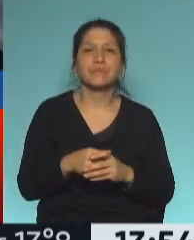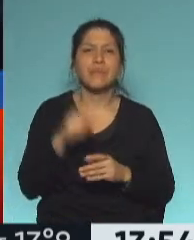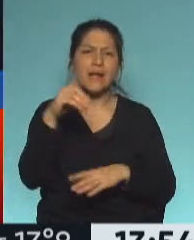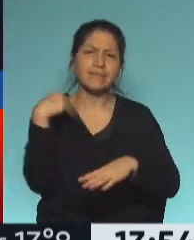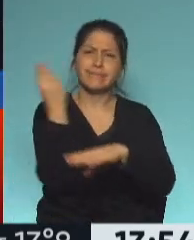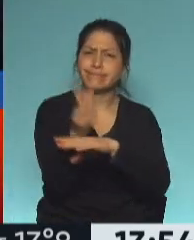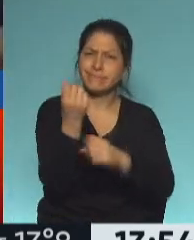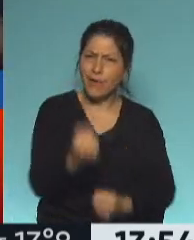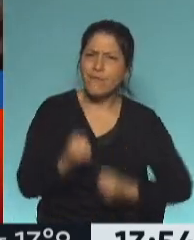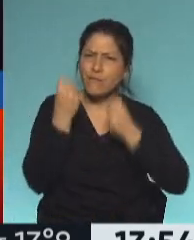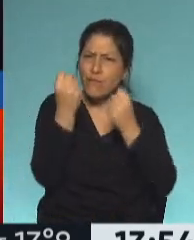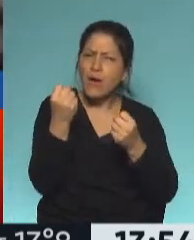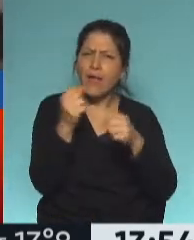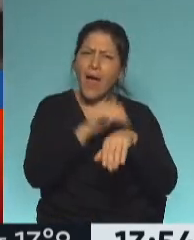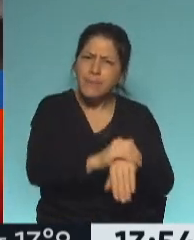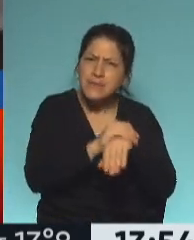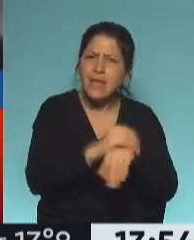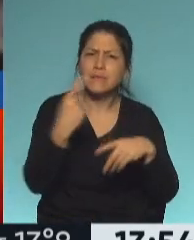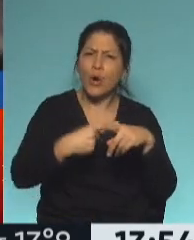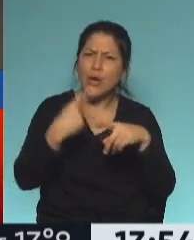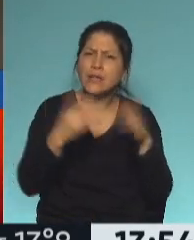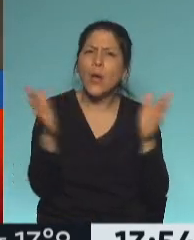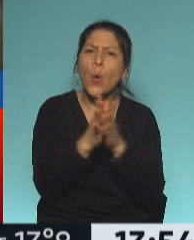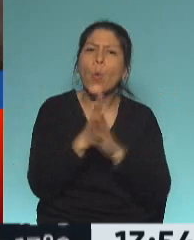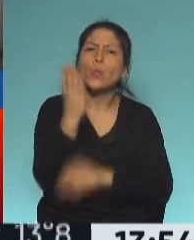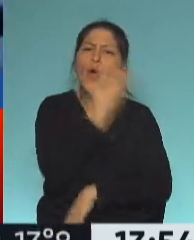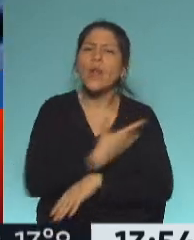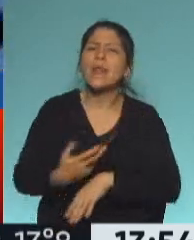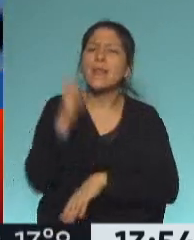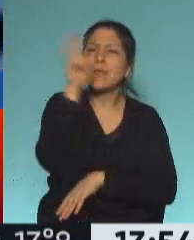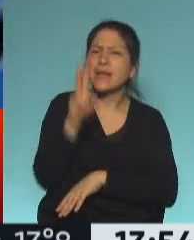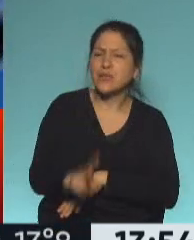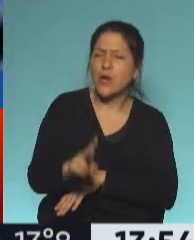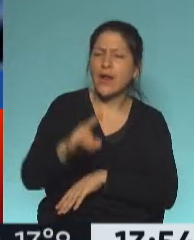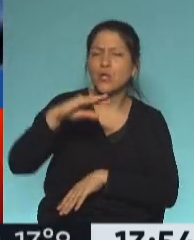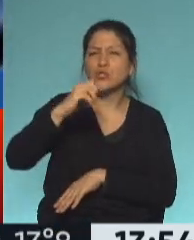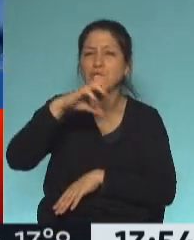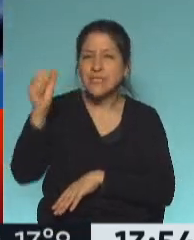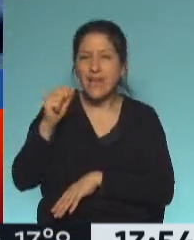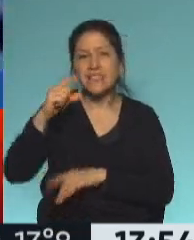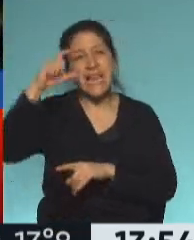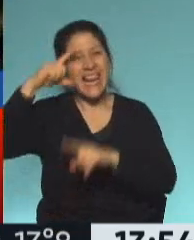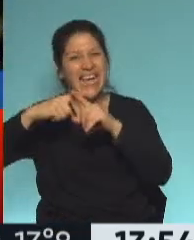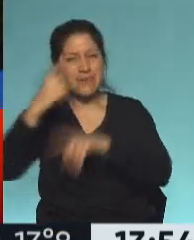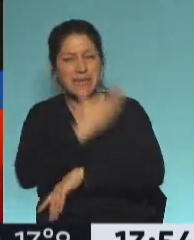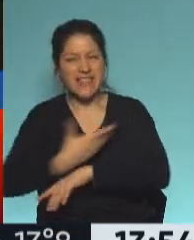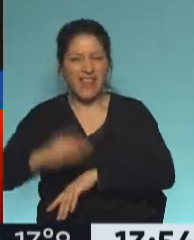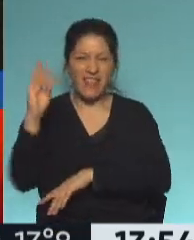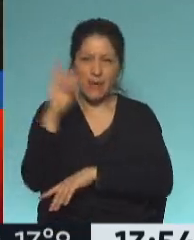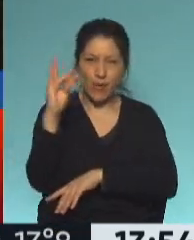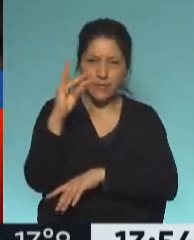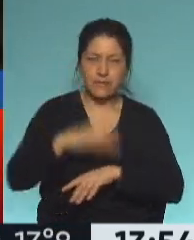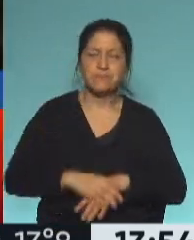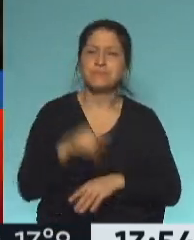a forjar una sólida amistad política con el líder venezolano Hugo Chávez y el expresidente boliviano Evo Morales.